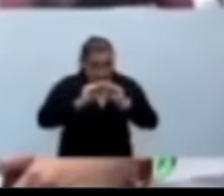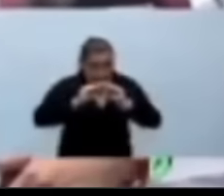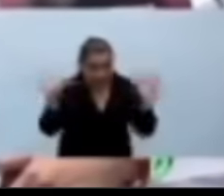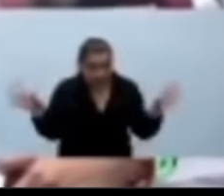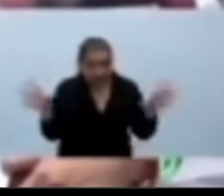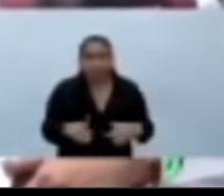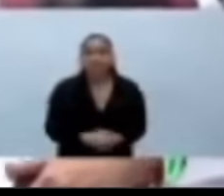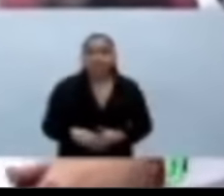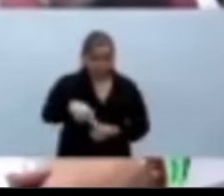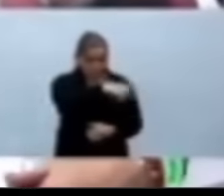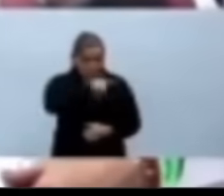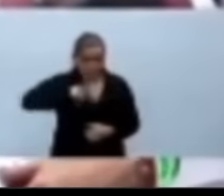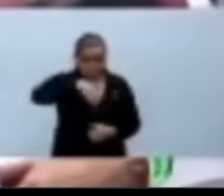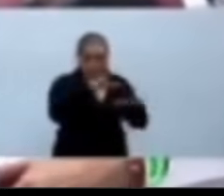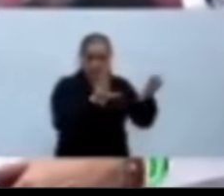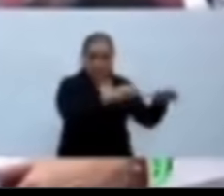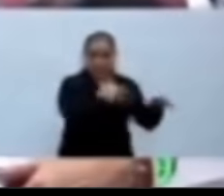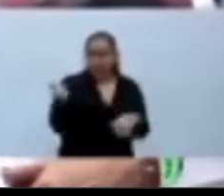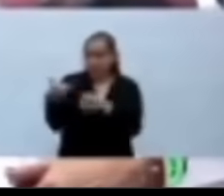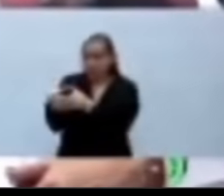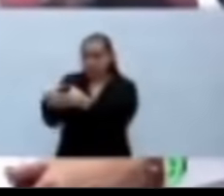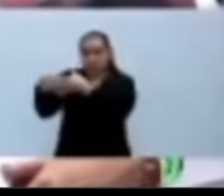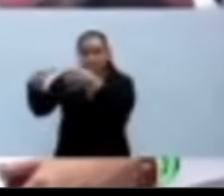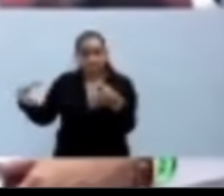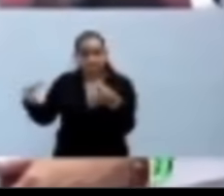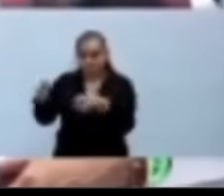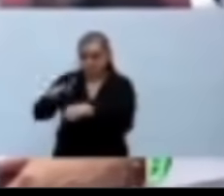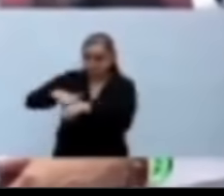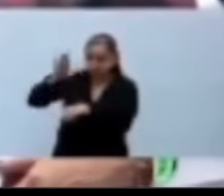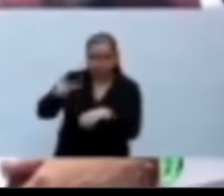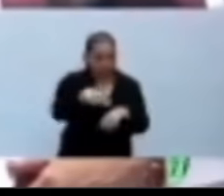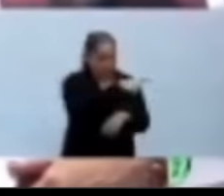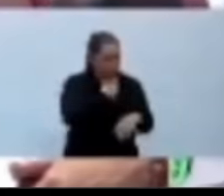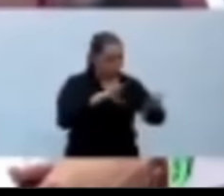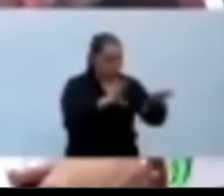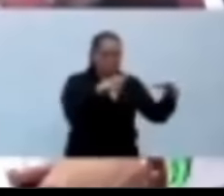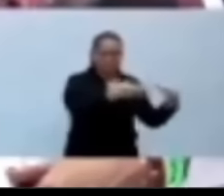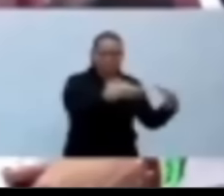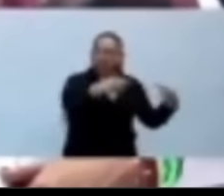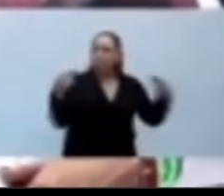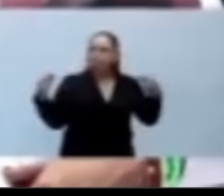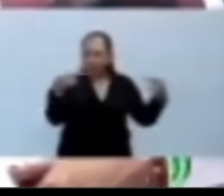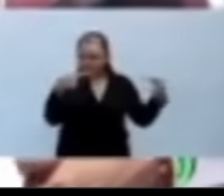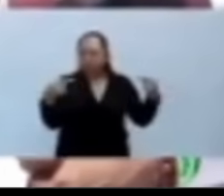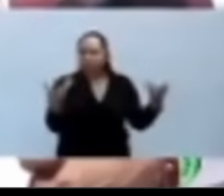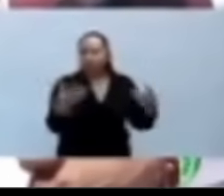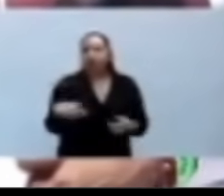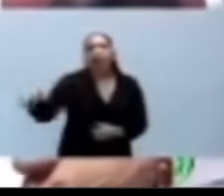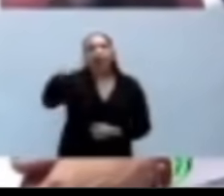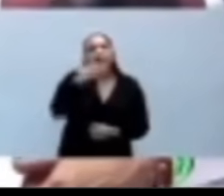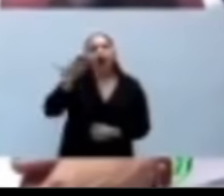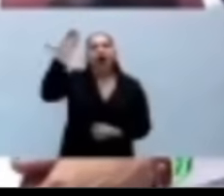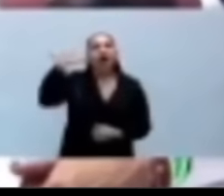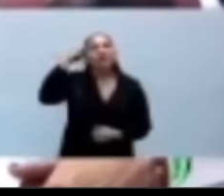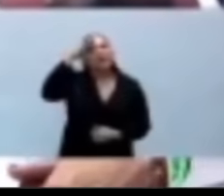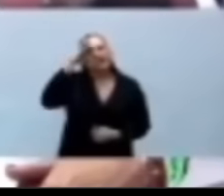estoy seguro que esto mismo va a suceder en esta elección 2024. El priismo